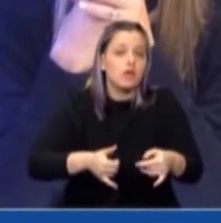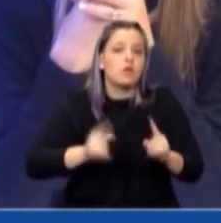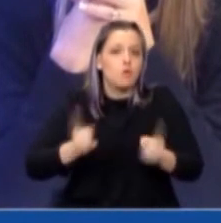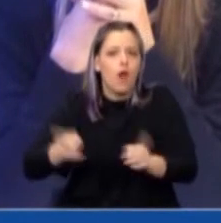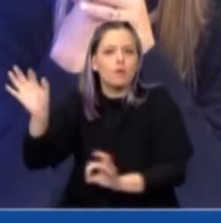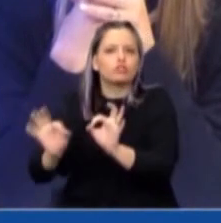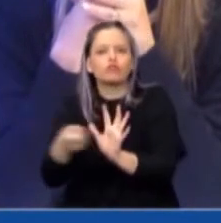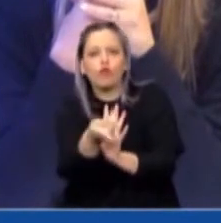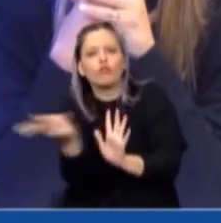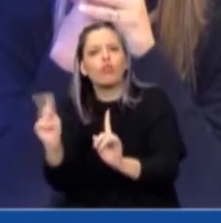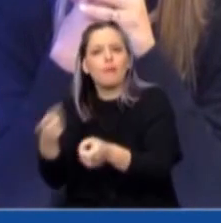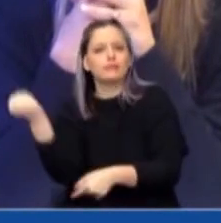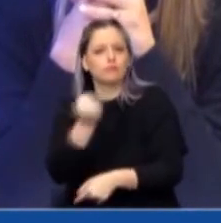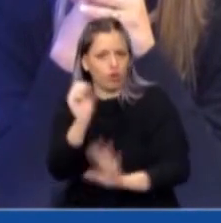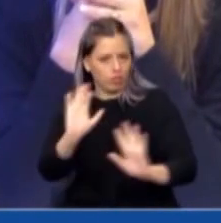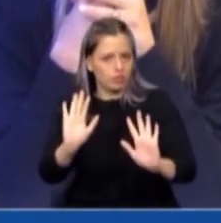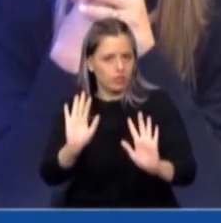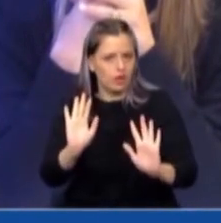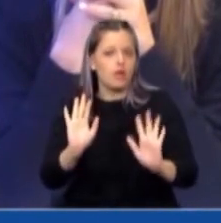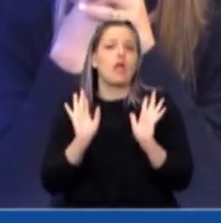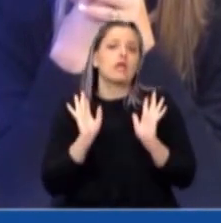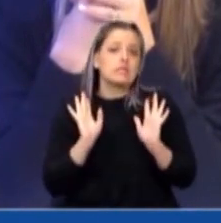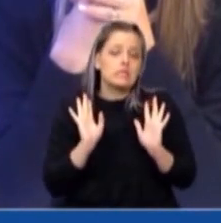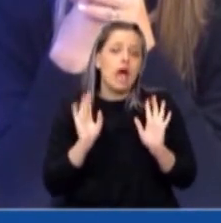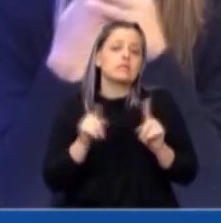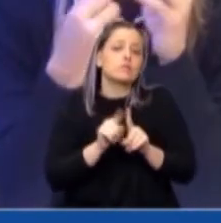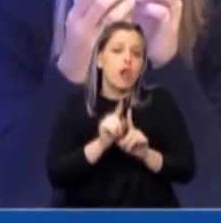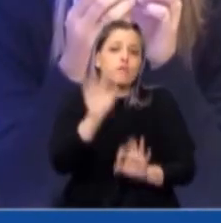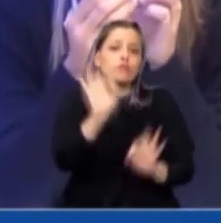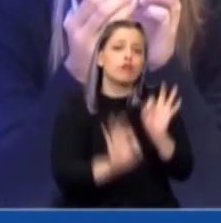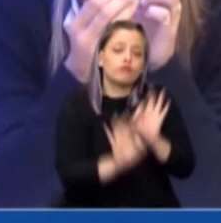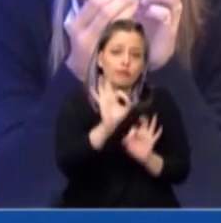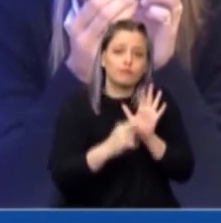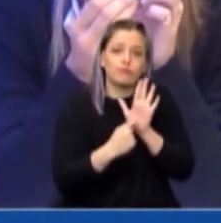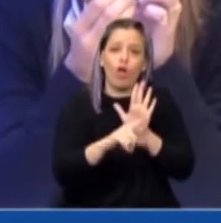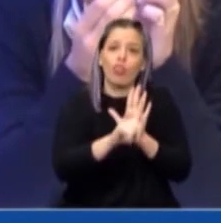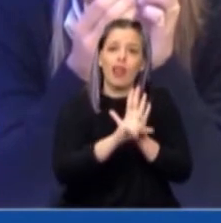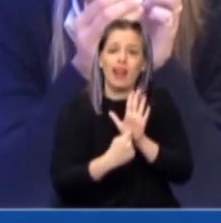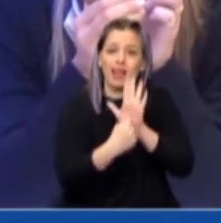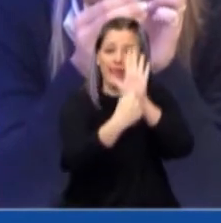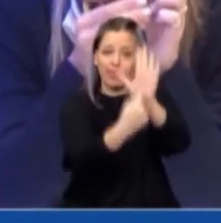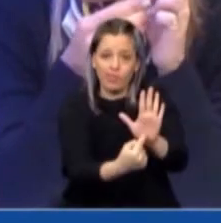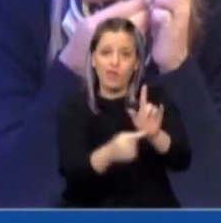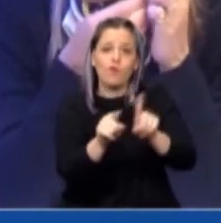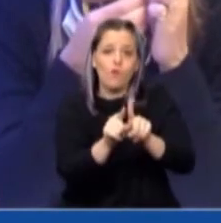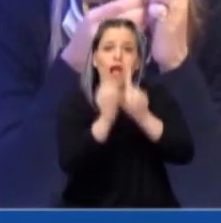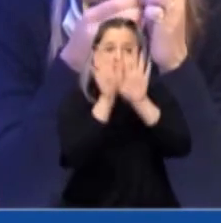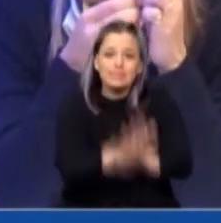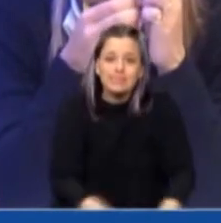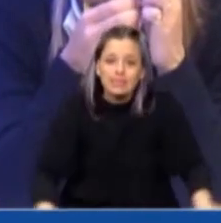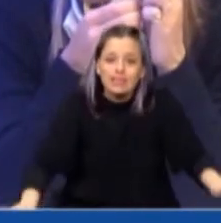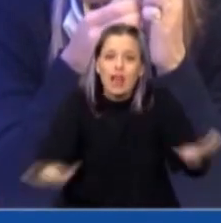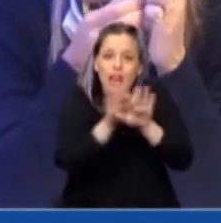sea, quizás no hemos planteado con fuerza de ley un proyecto que diga que desde primera instancia o de primera infancia hay